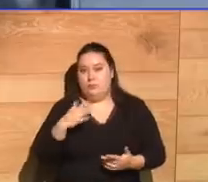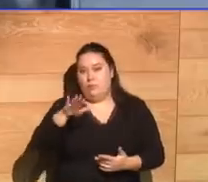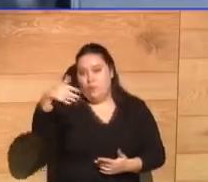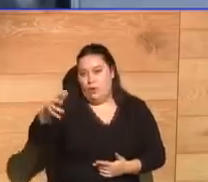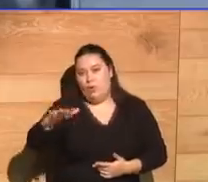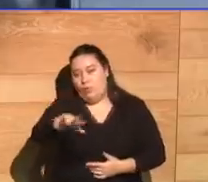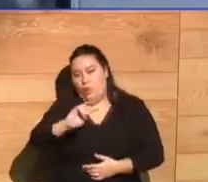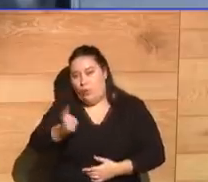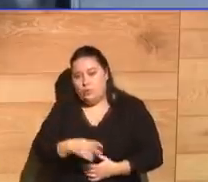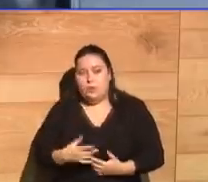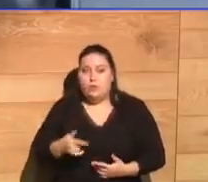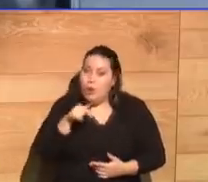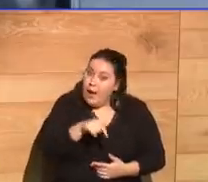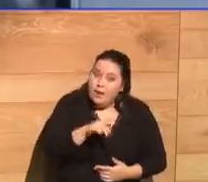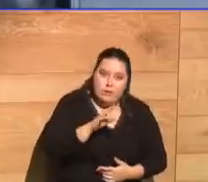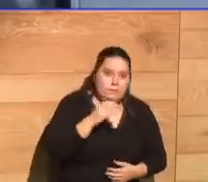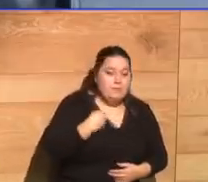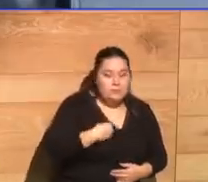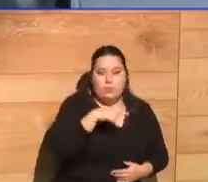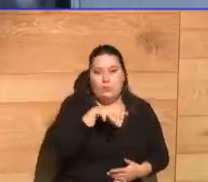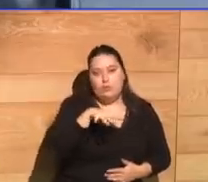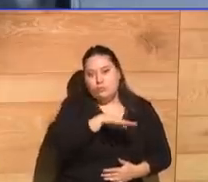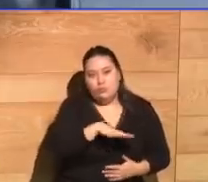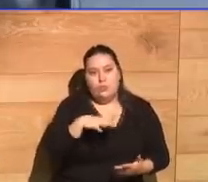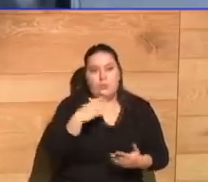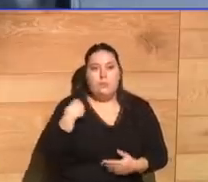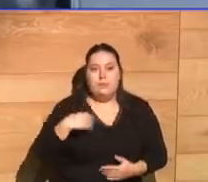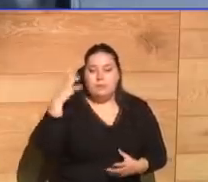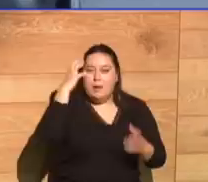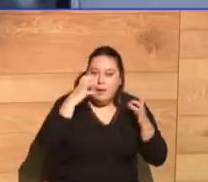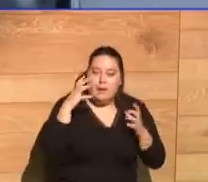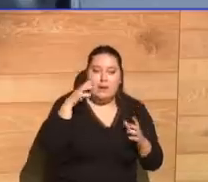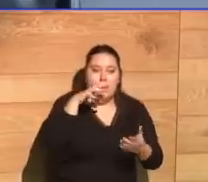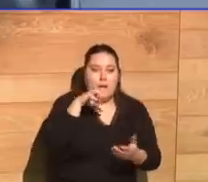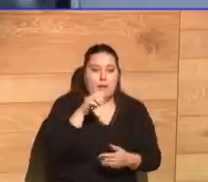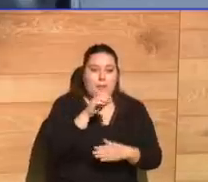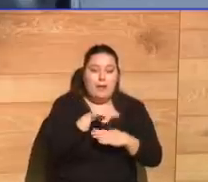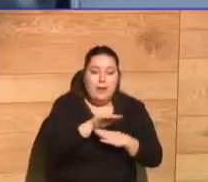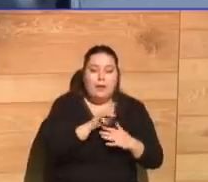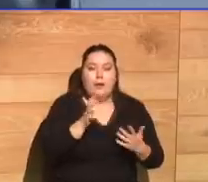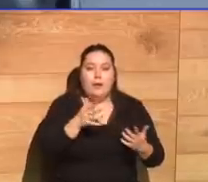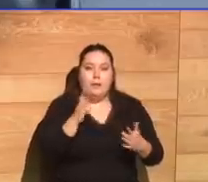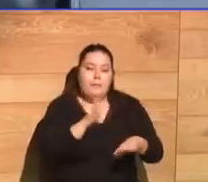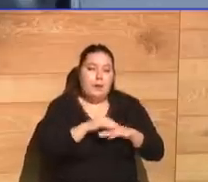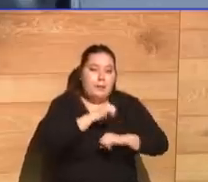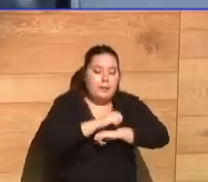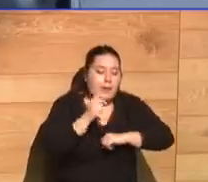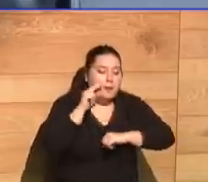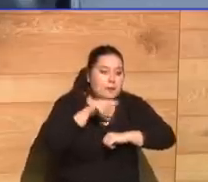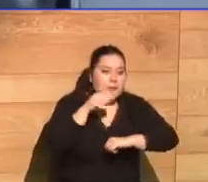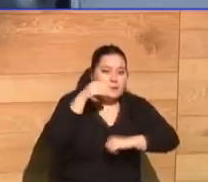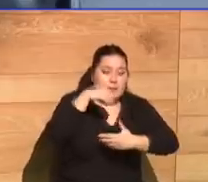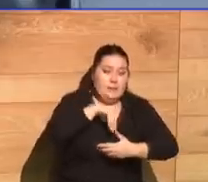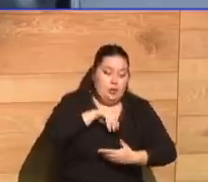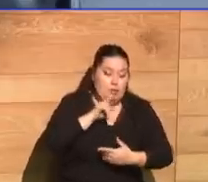sitio. No, allí están haciendo eso en ese sitio, en esa granja, para poder ver eso por las ventanas desde los interiores. Eso también es muy, muy caro, por